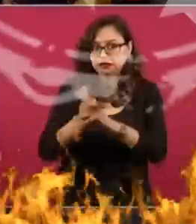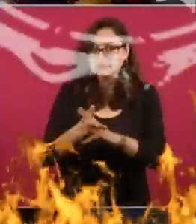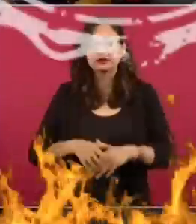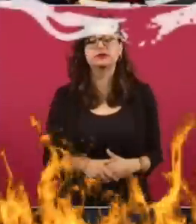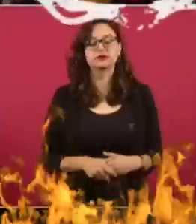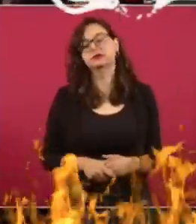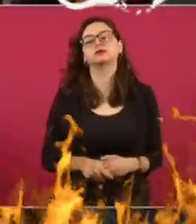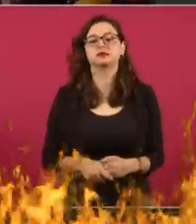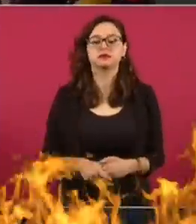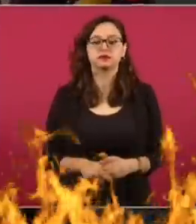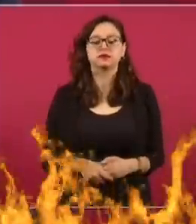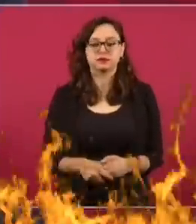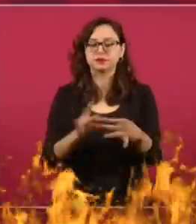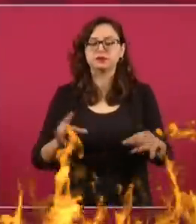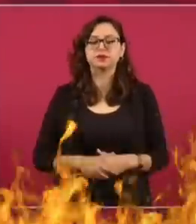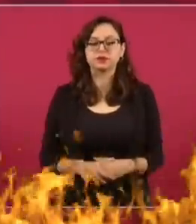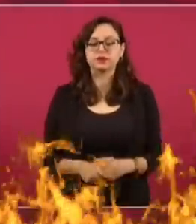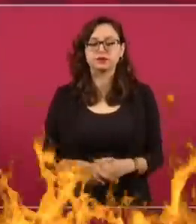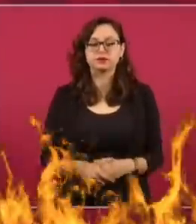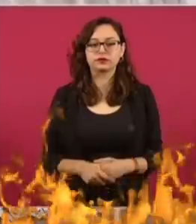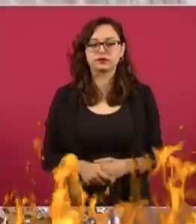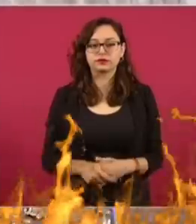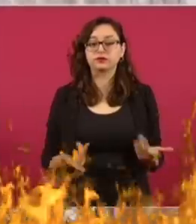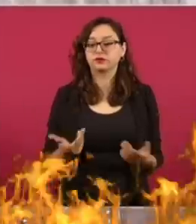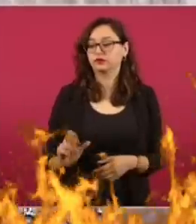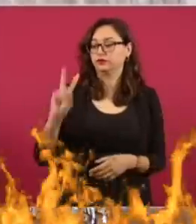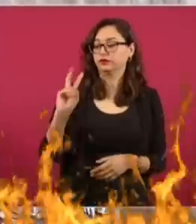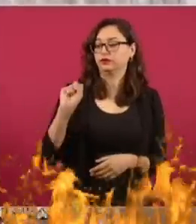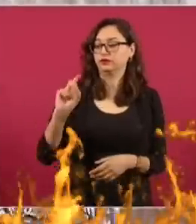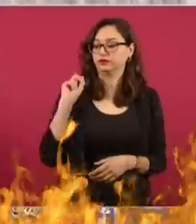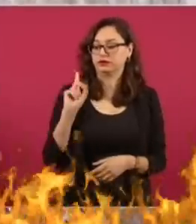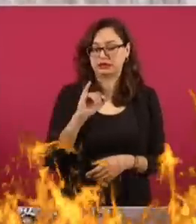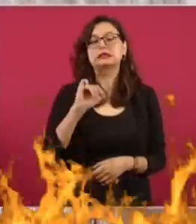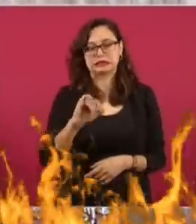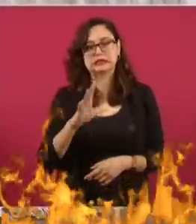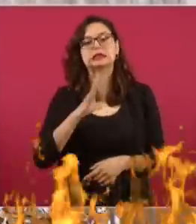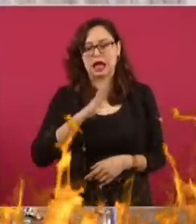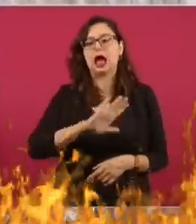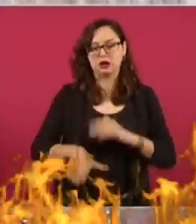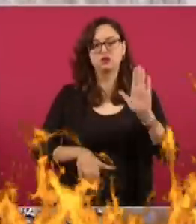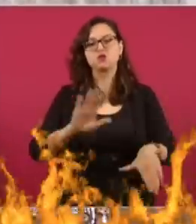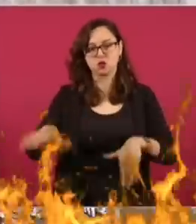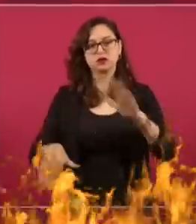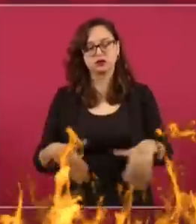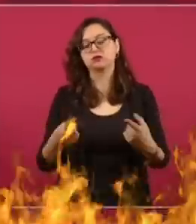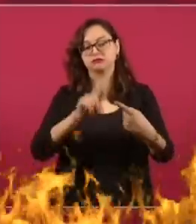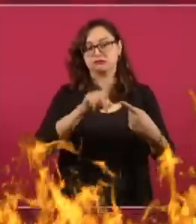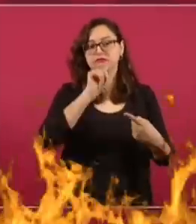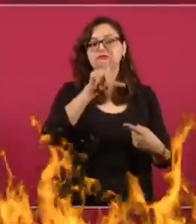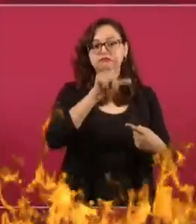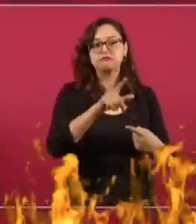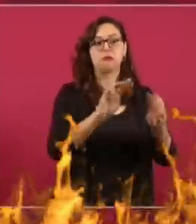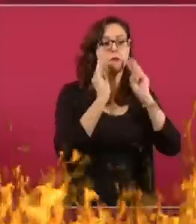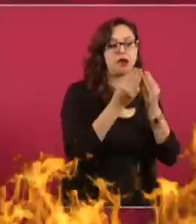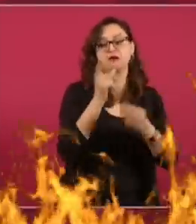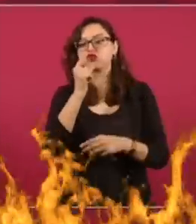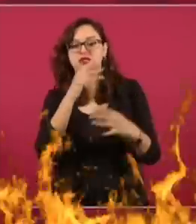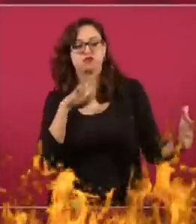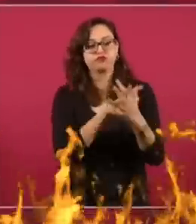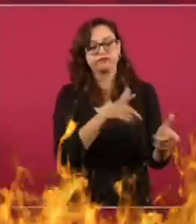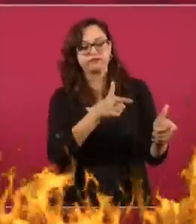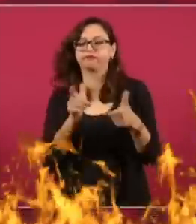Los hechos del fin de semana, nada más adelanto, causaron pérdidas de vidas humanas en Jalisco por enfrentamientos, en